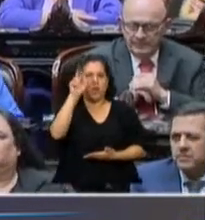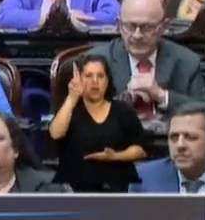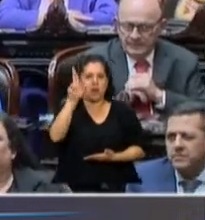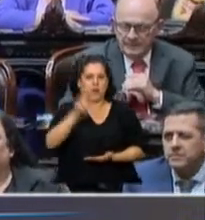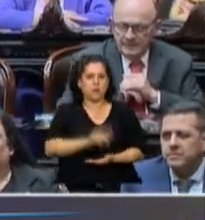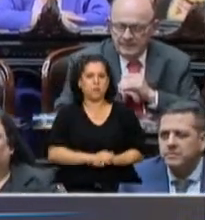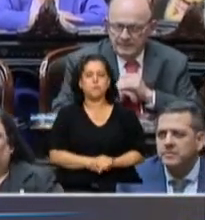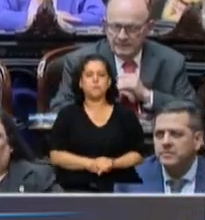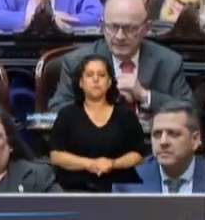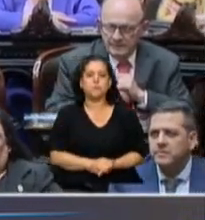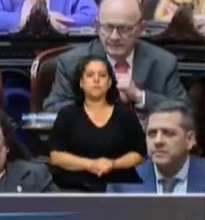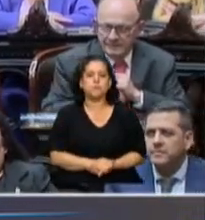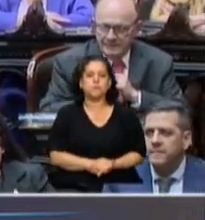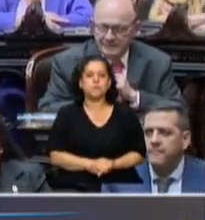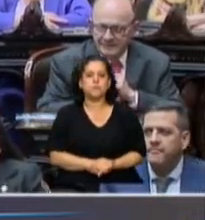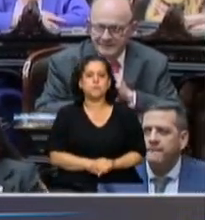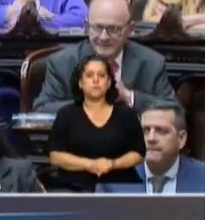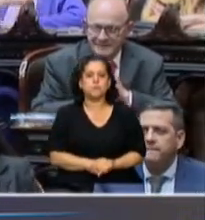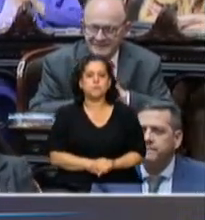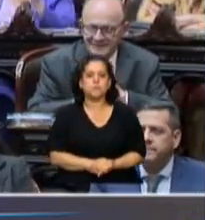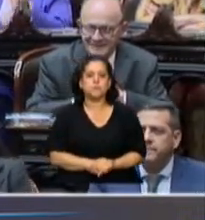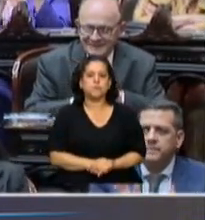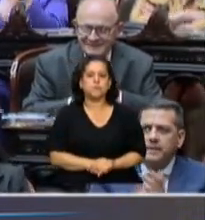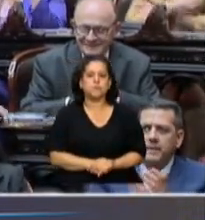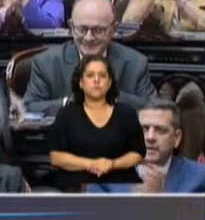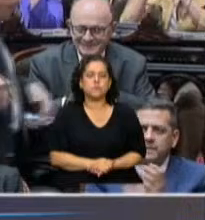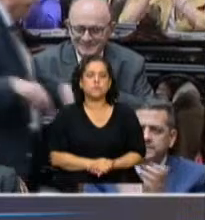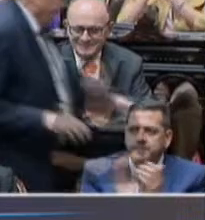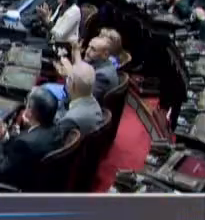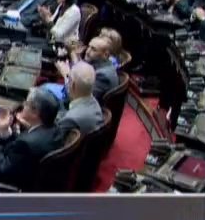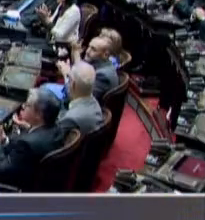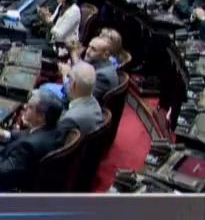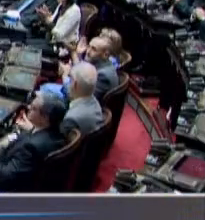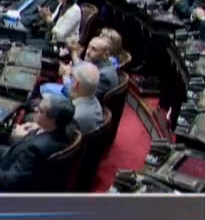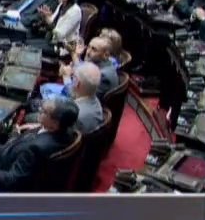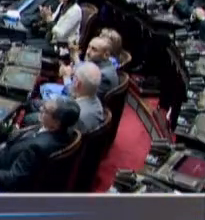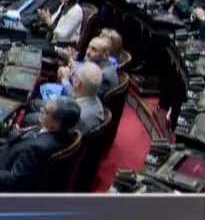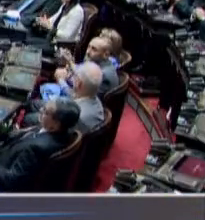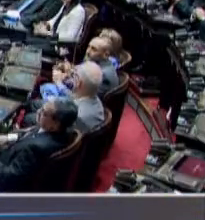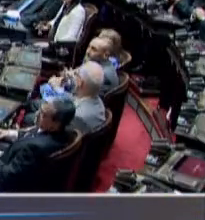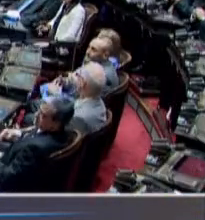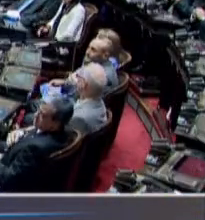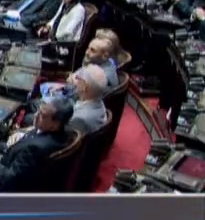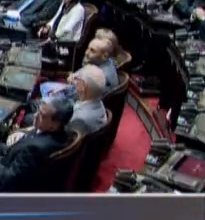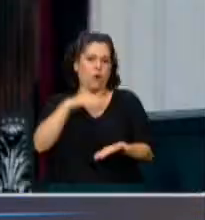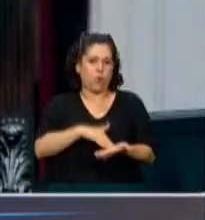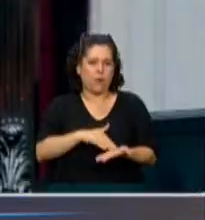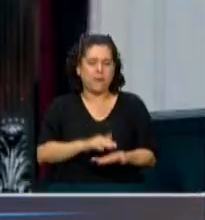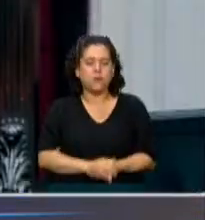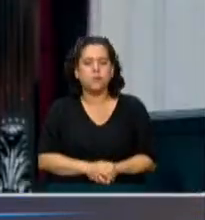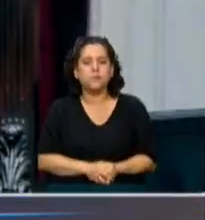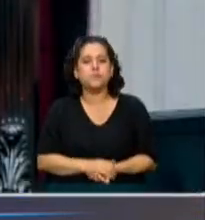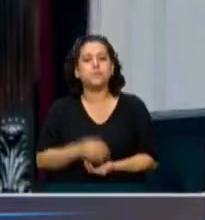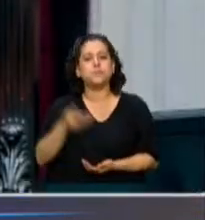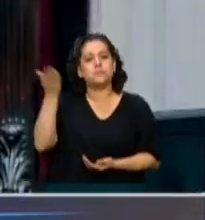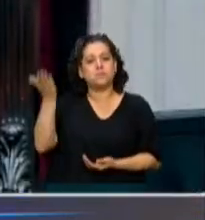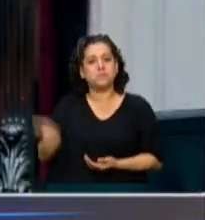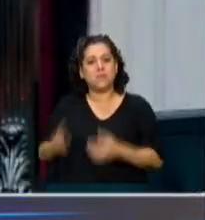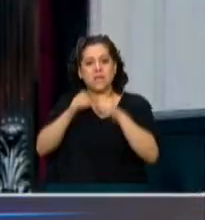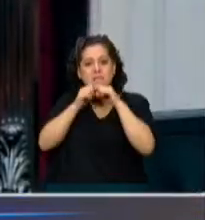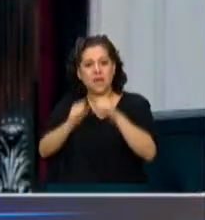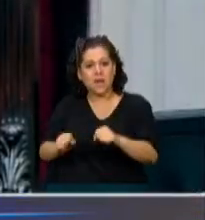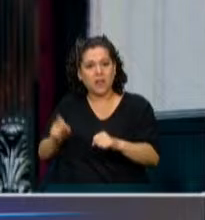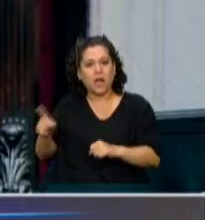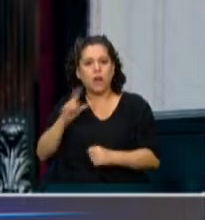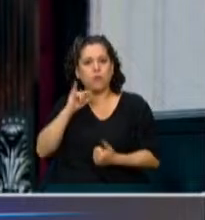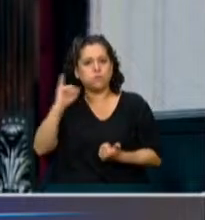cambiar por decreto de necesidad y urgencia. Por más interés que pueda tener una fuerza política que gane el control de nuestro país y la conducción